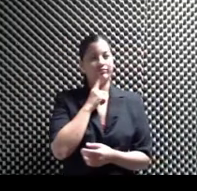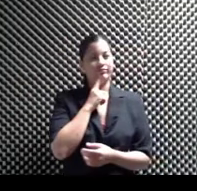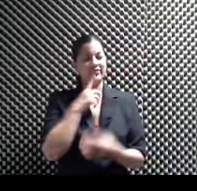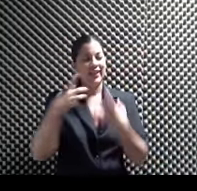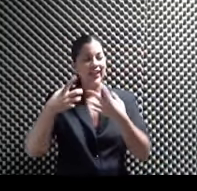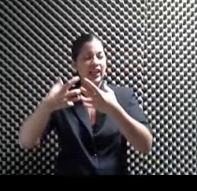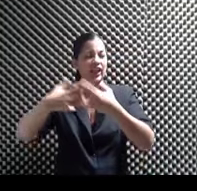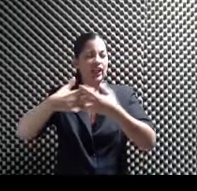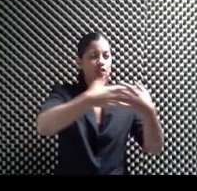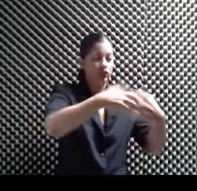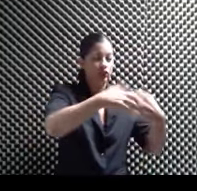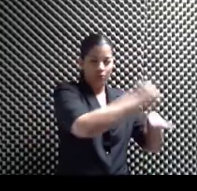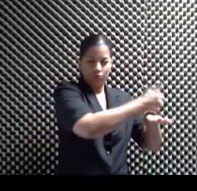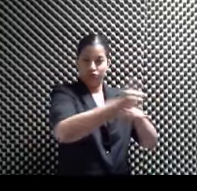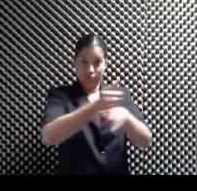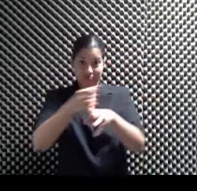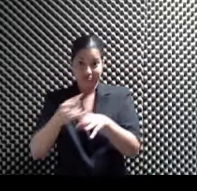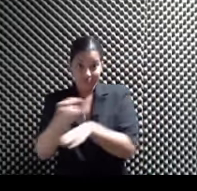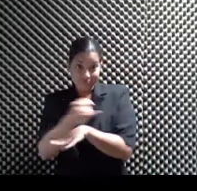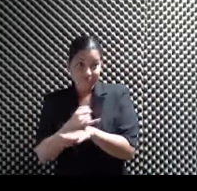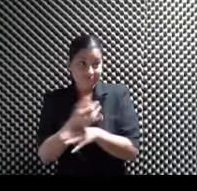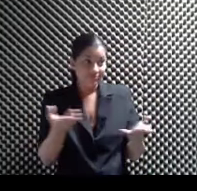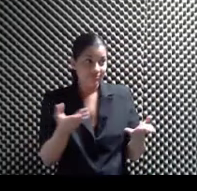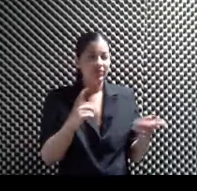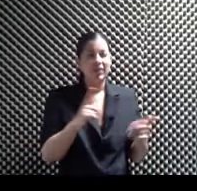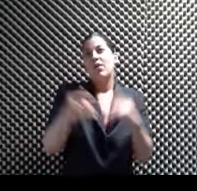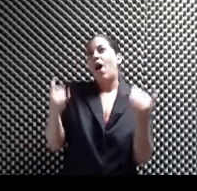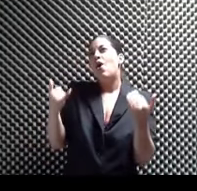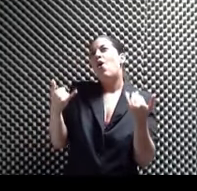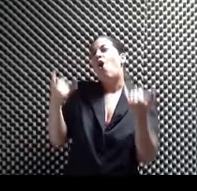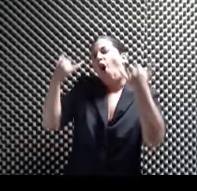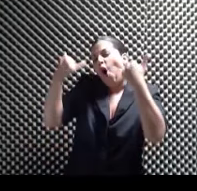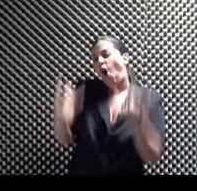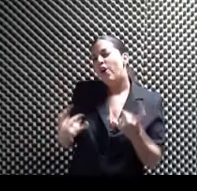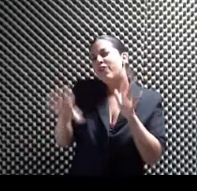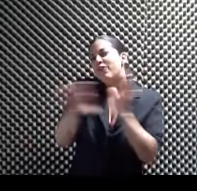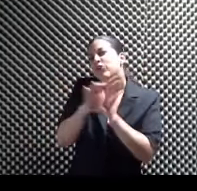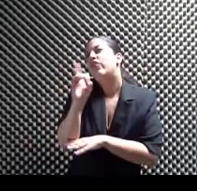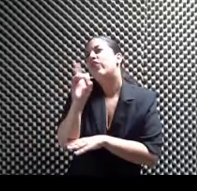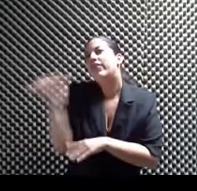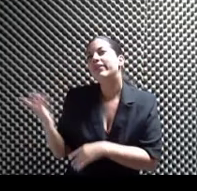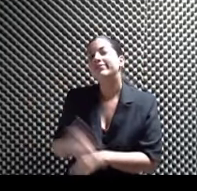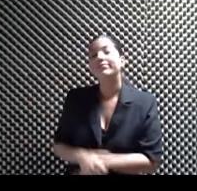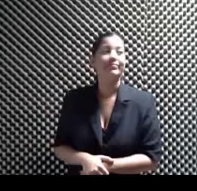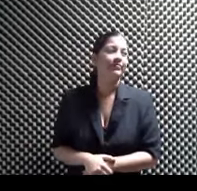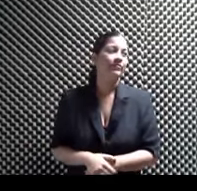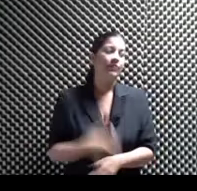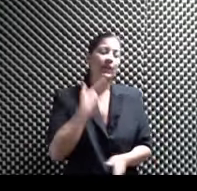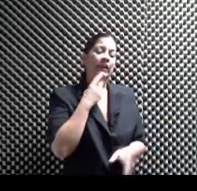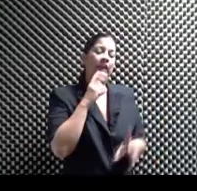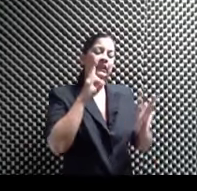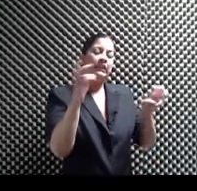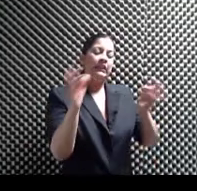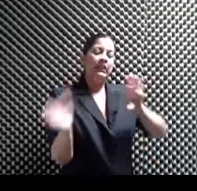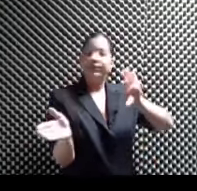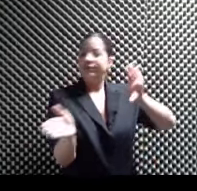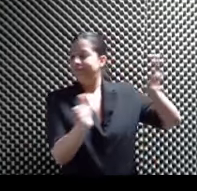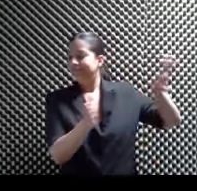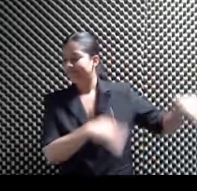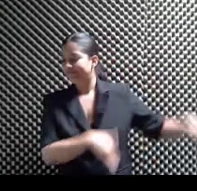De De Los Iconos Hoy Donde Nos Fuéramos A Tirar La Foto Vamos A Hacer Una Cosa Lo